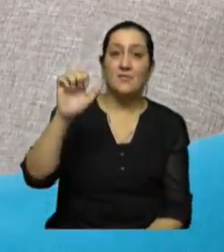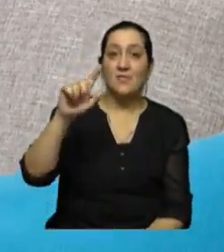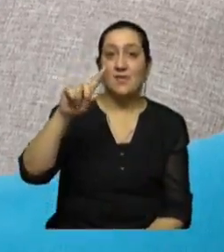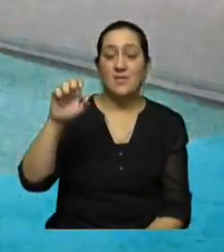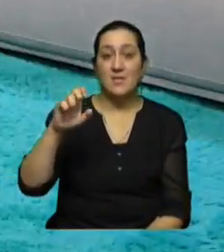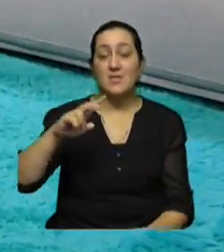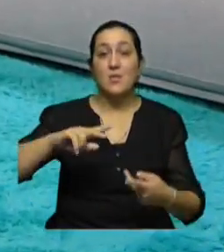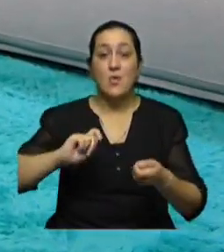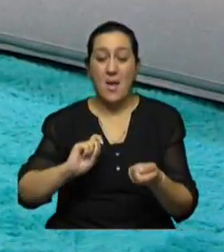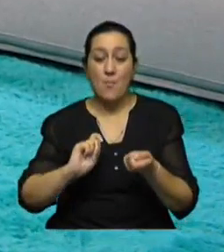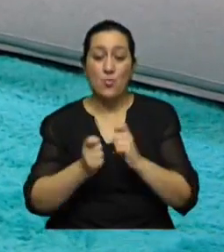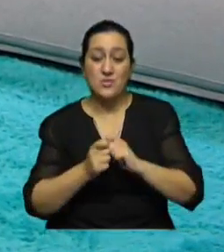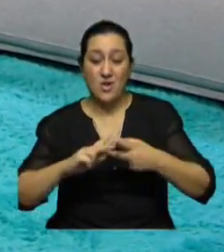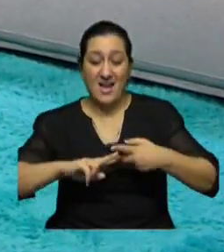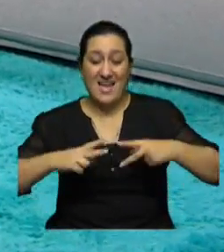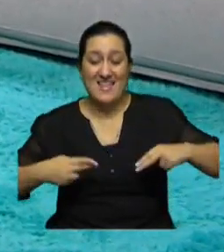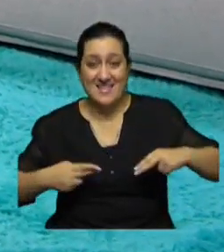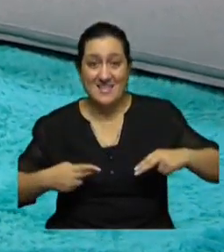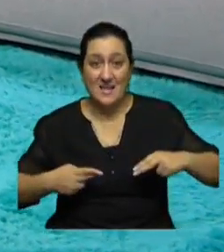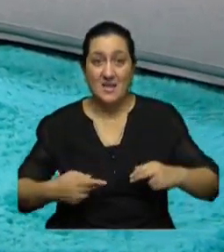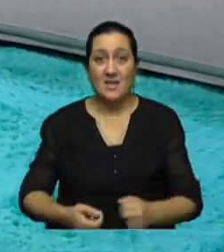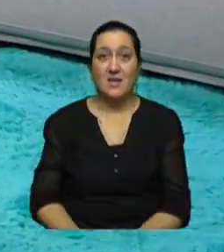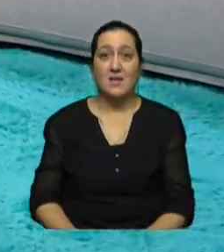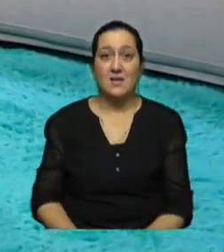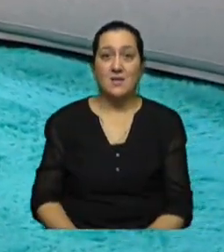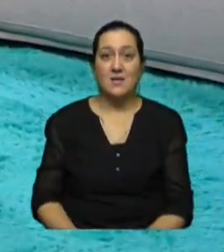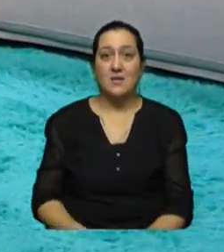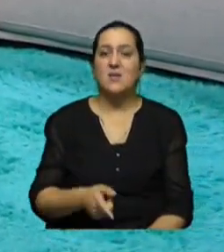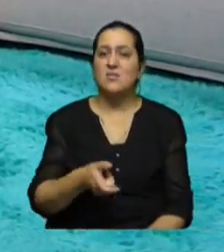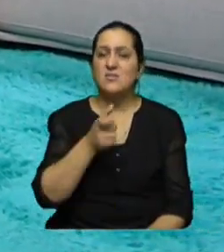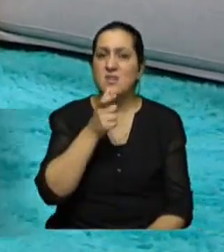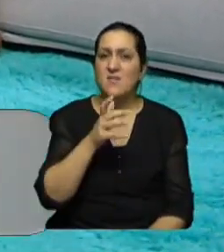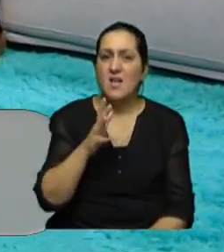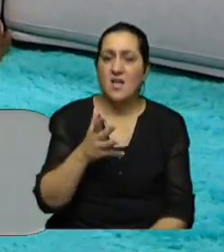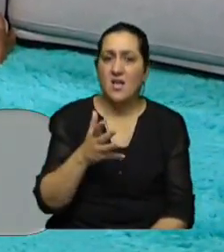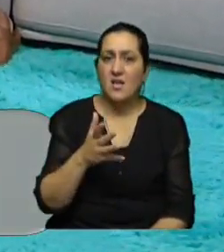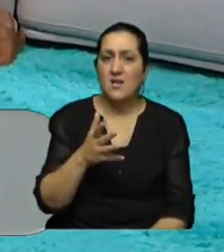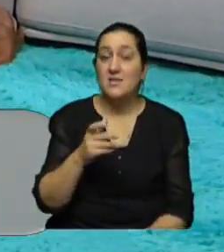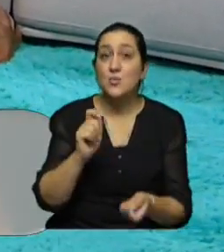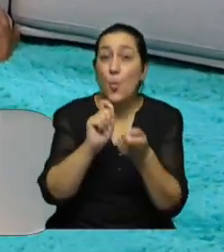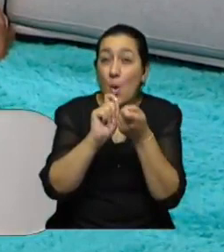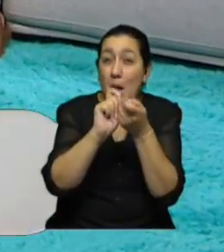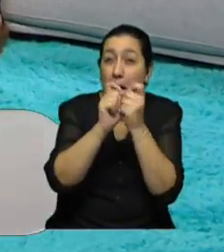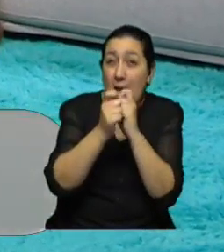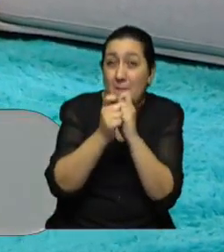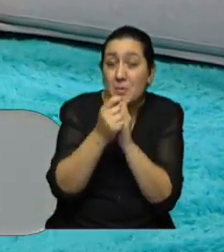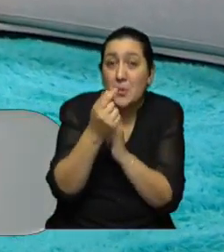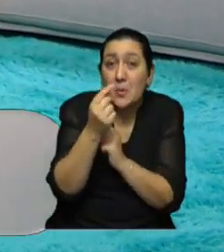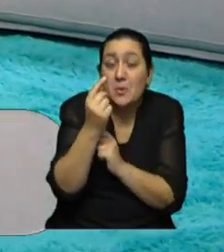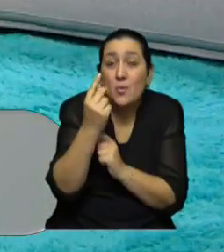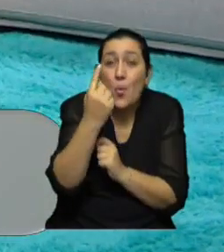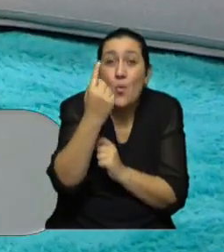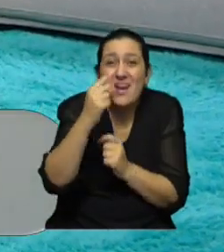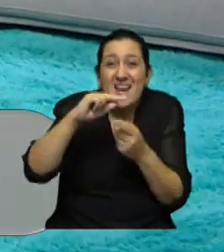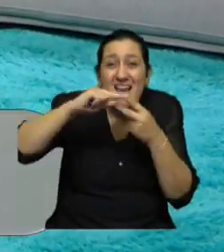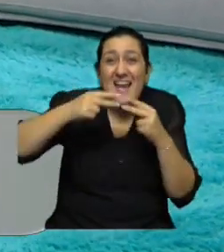una mutación genética en el gen SMC1A. Esto es, bueno, nada, un cambio en una letra en el ADN